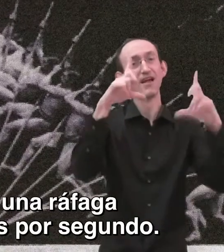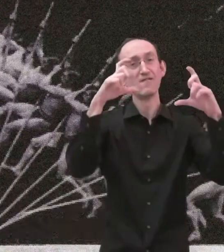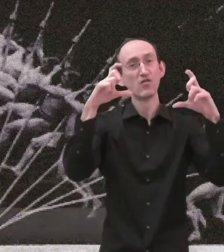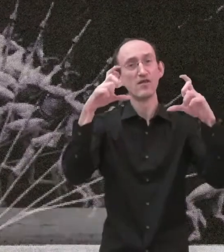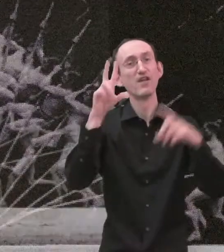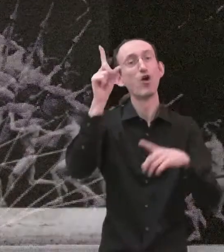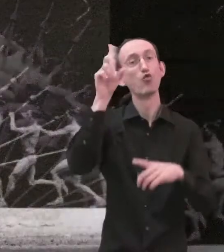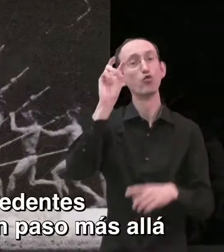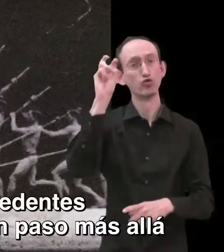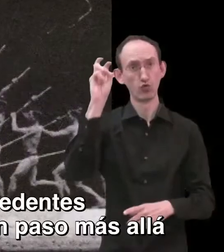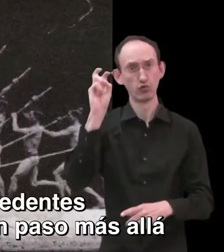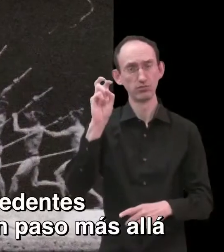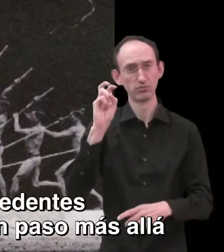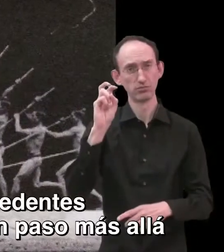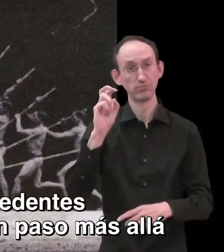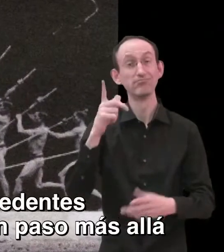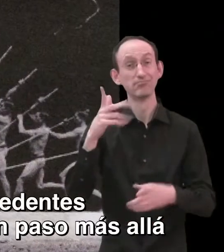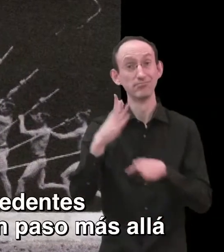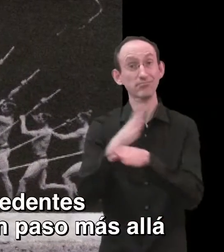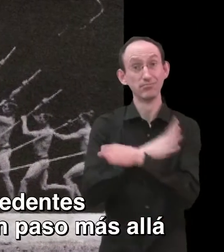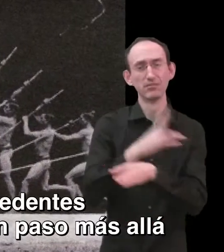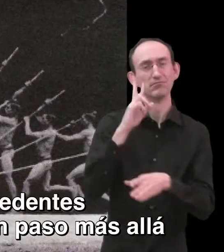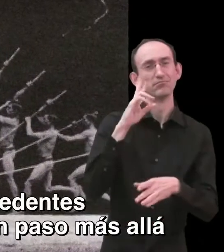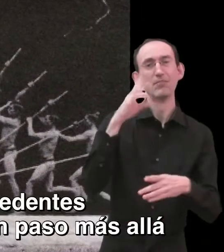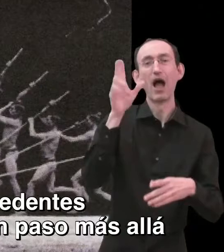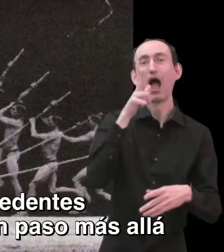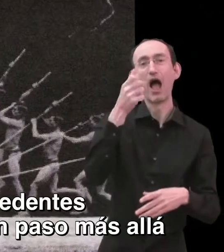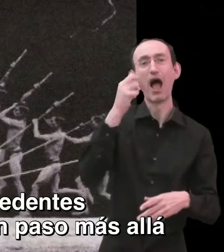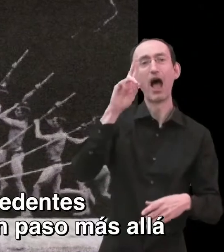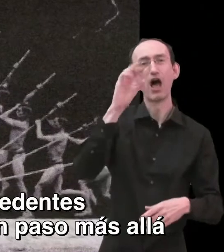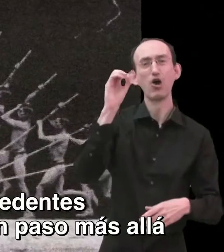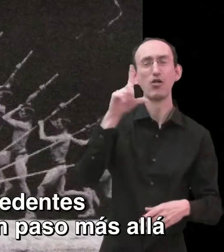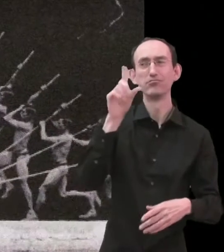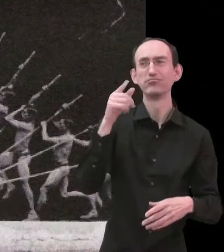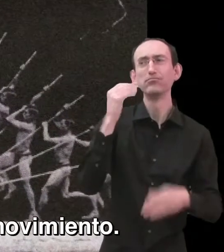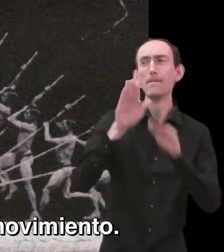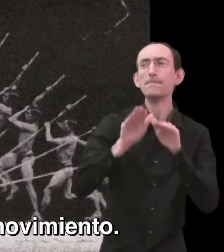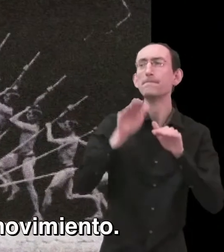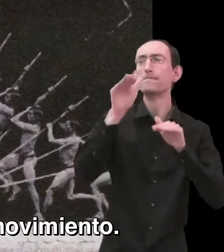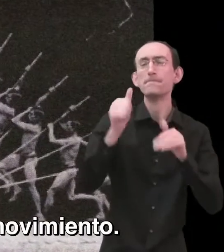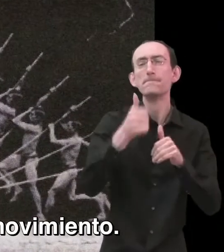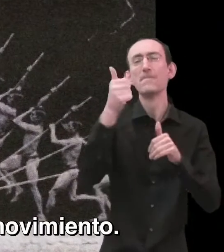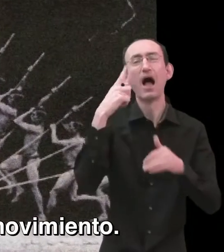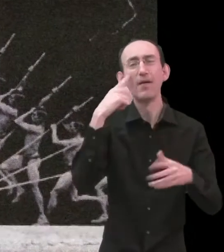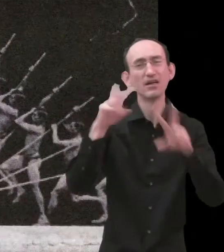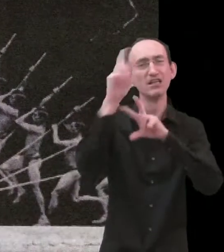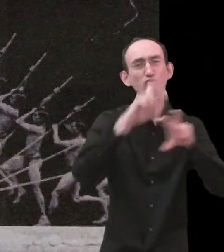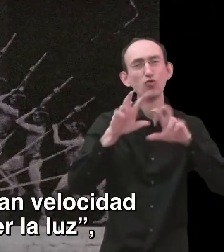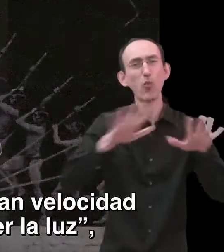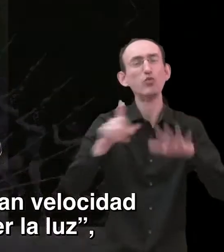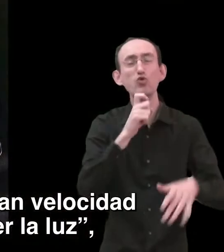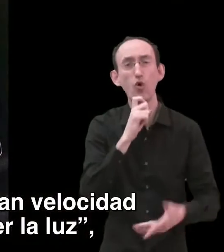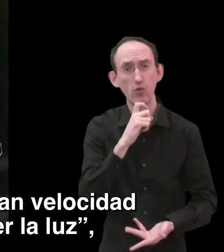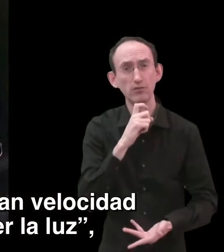segundo. Con estos precedentes, Harold Edgerton dio un paso más allá en el estudio del movimiento.